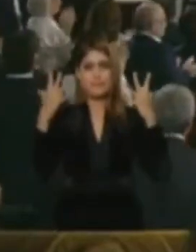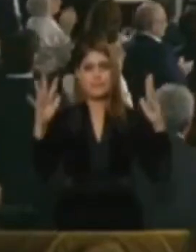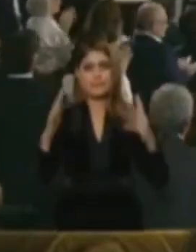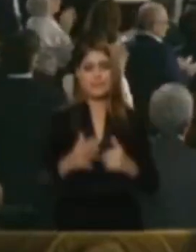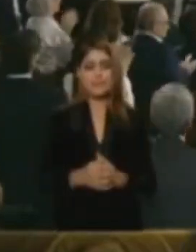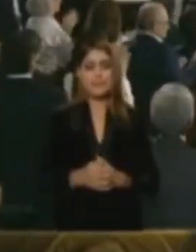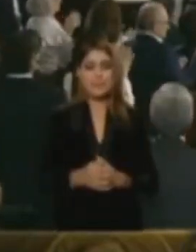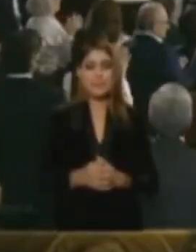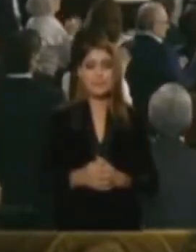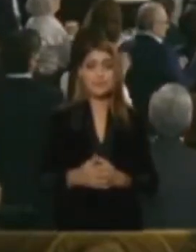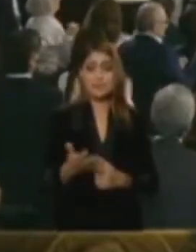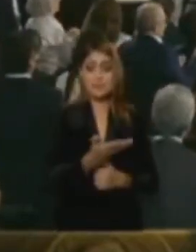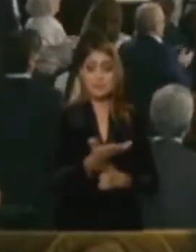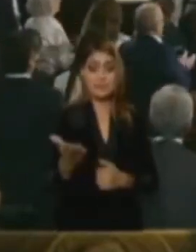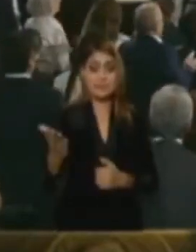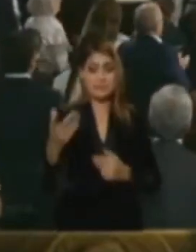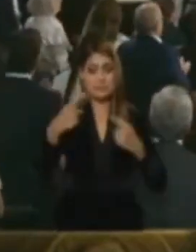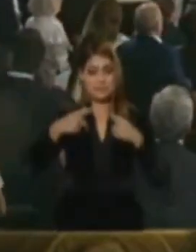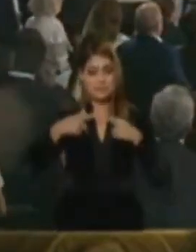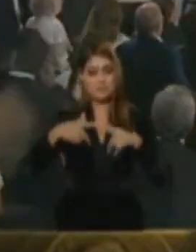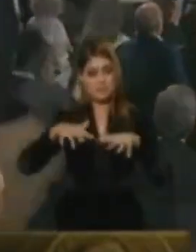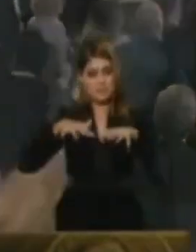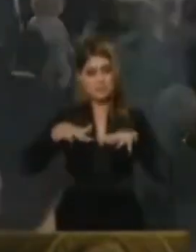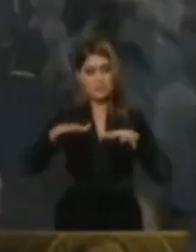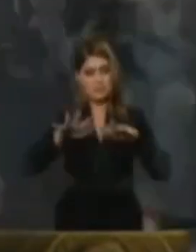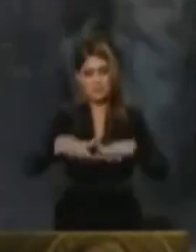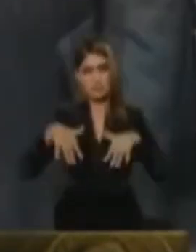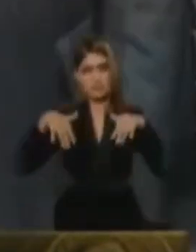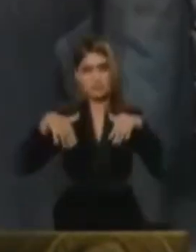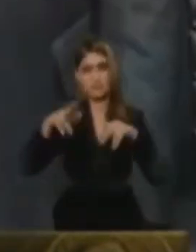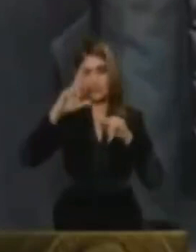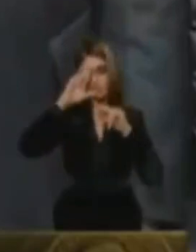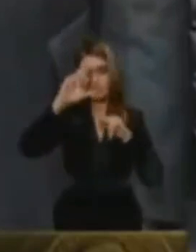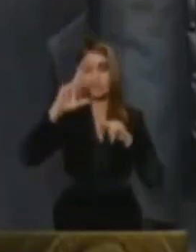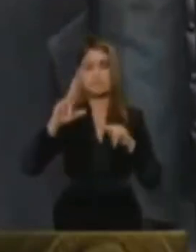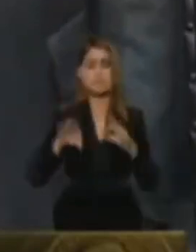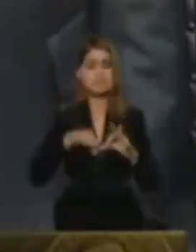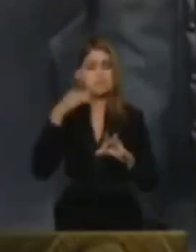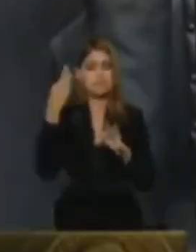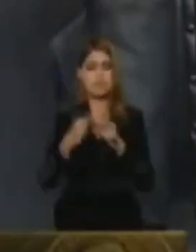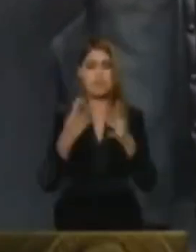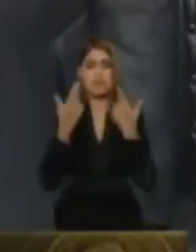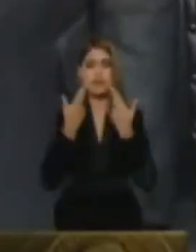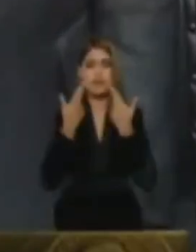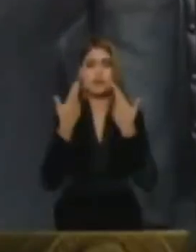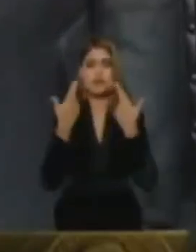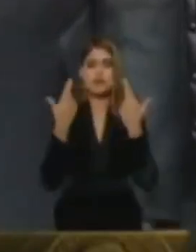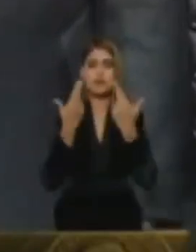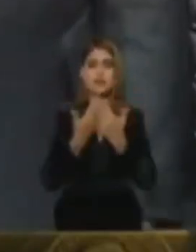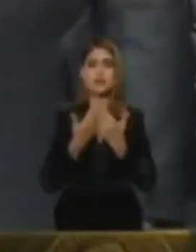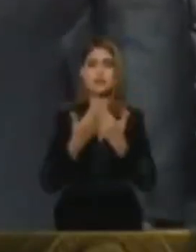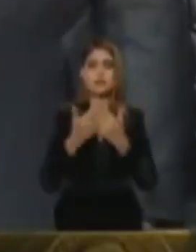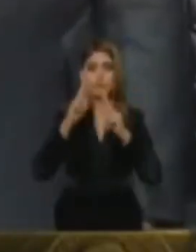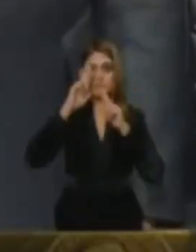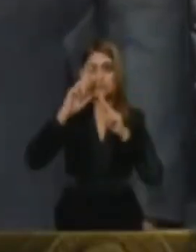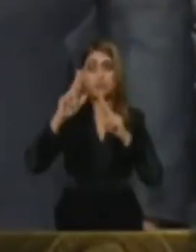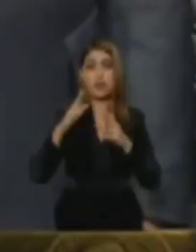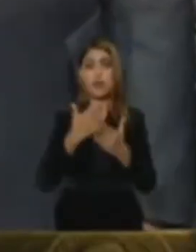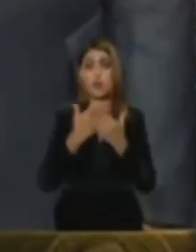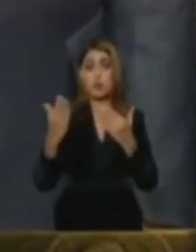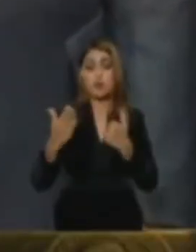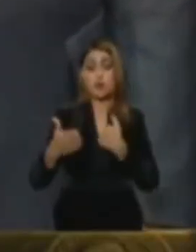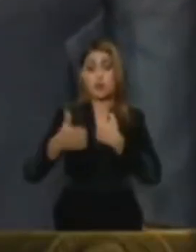Honorable Asamblea, se da por finalizada la sesión solemne. Se